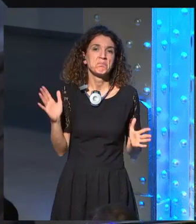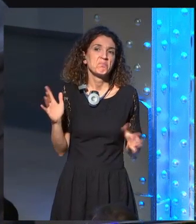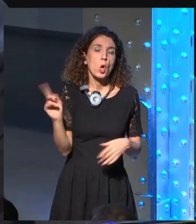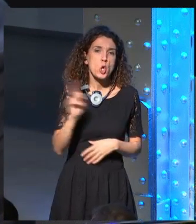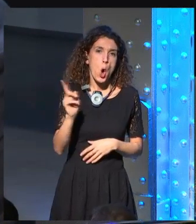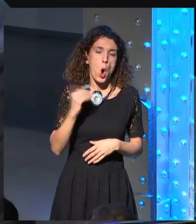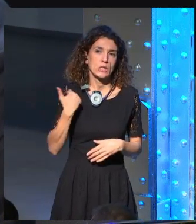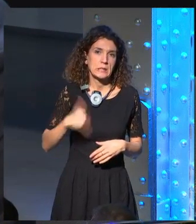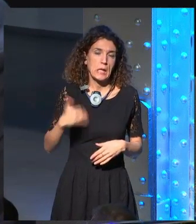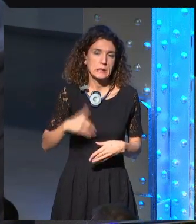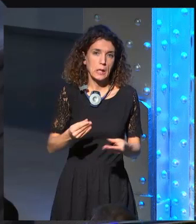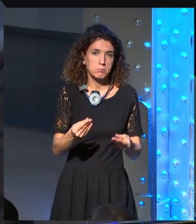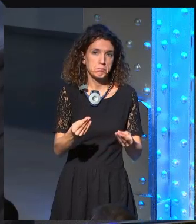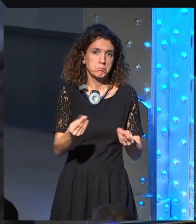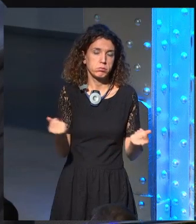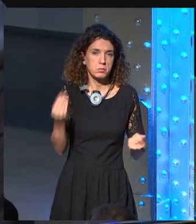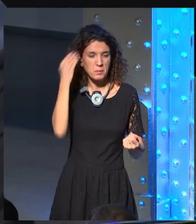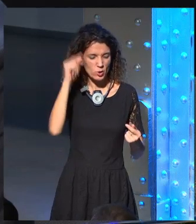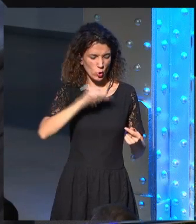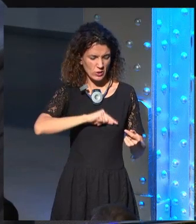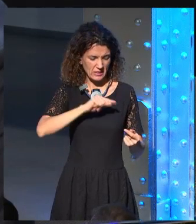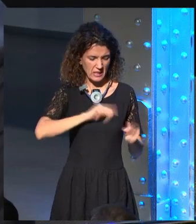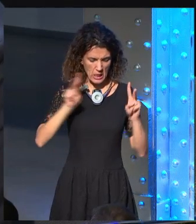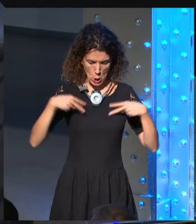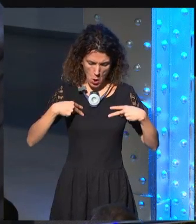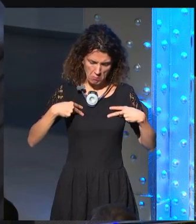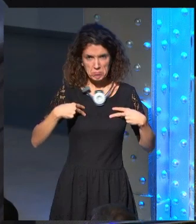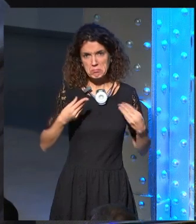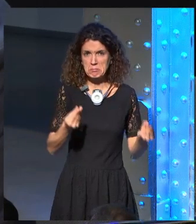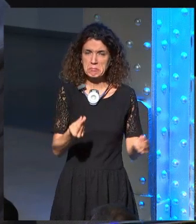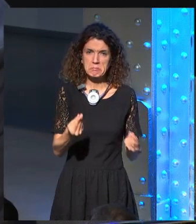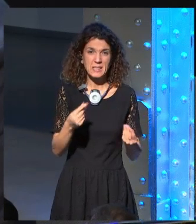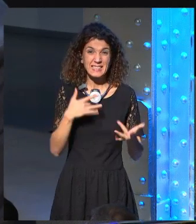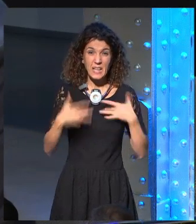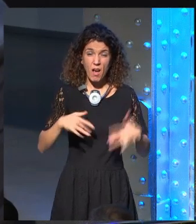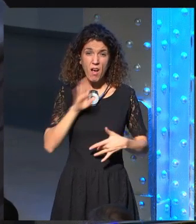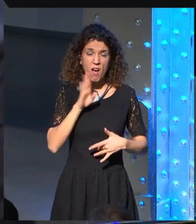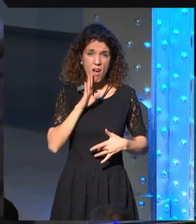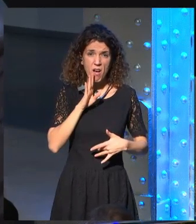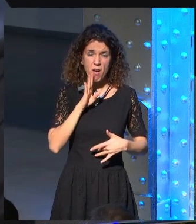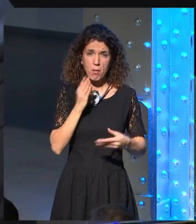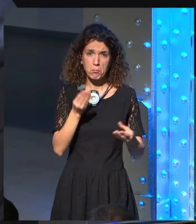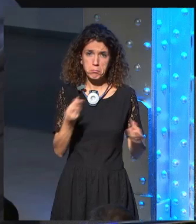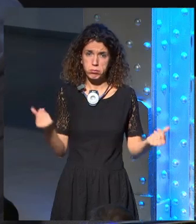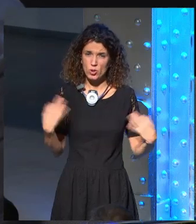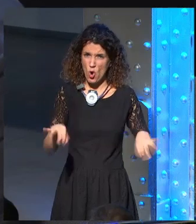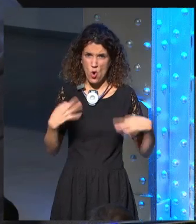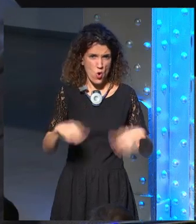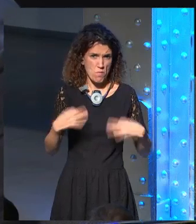No, ya está. Por lo que yo noto, los síntomas han vuelto a la